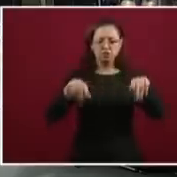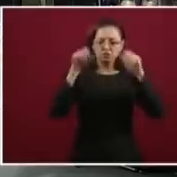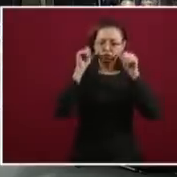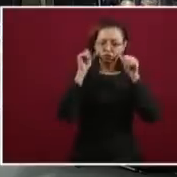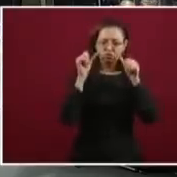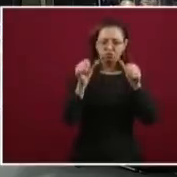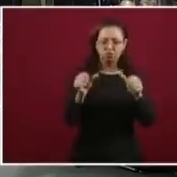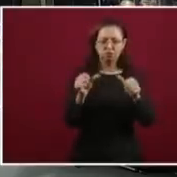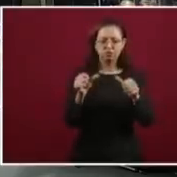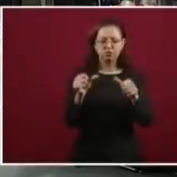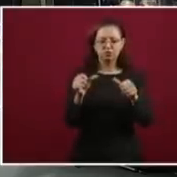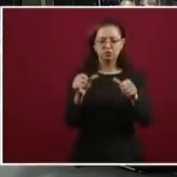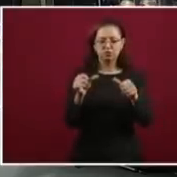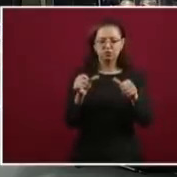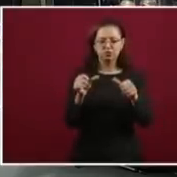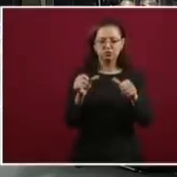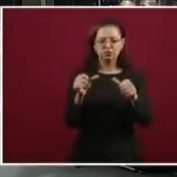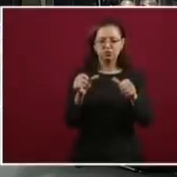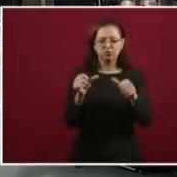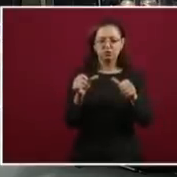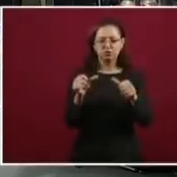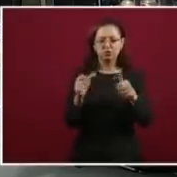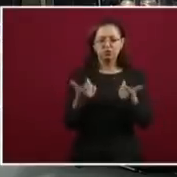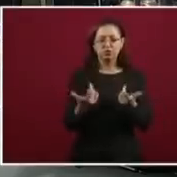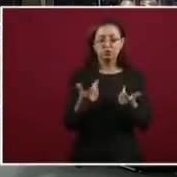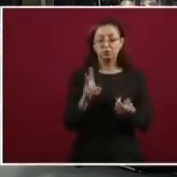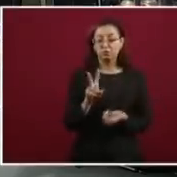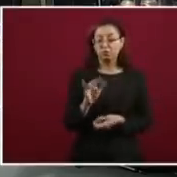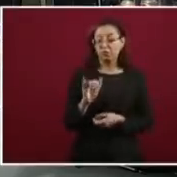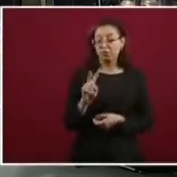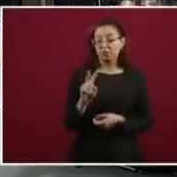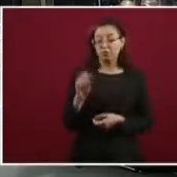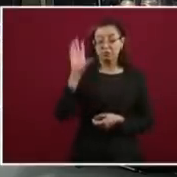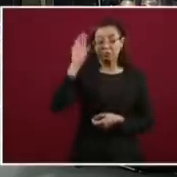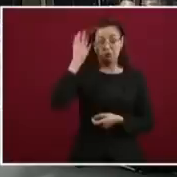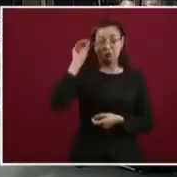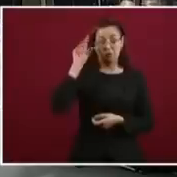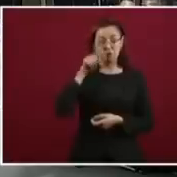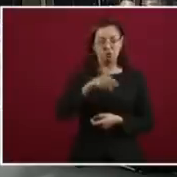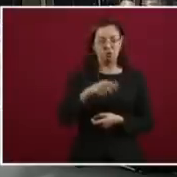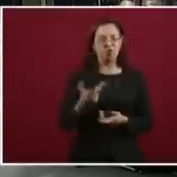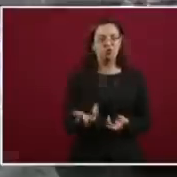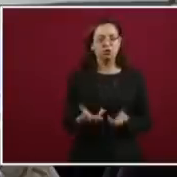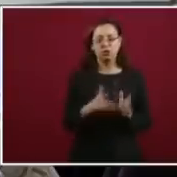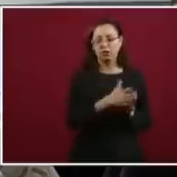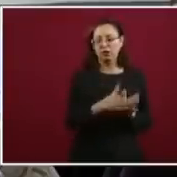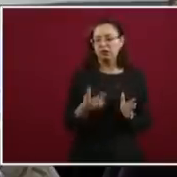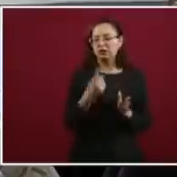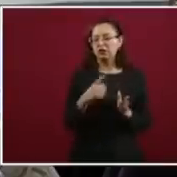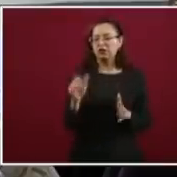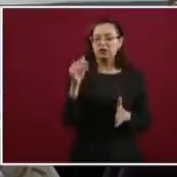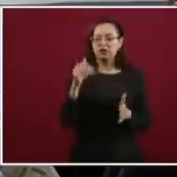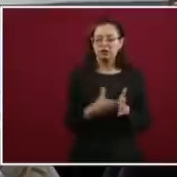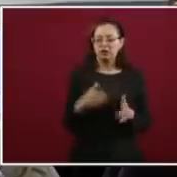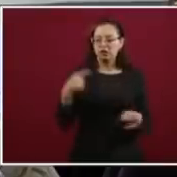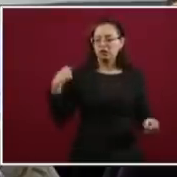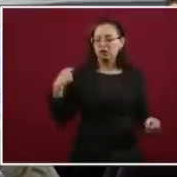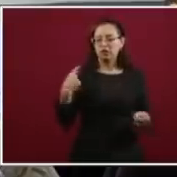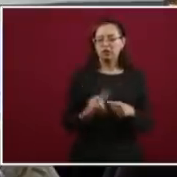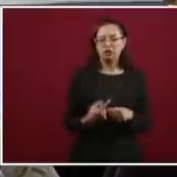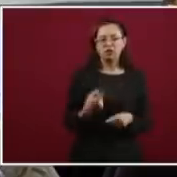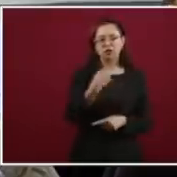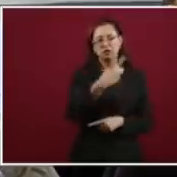no sé si tenemos por ahí en vivo y en estos últimos días hemos estado en